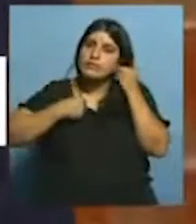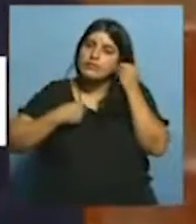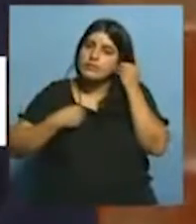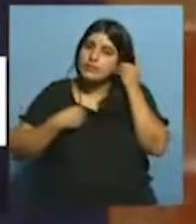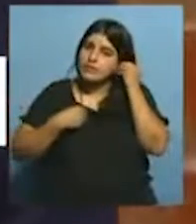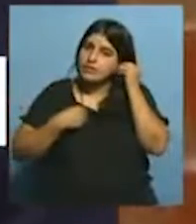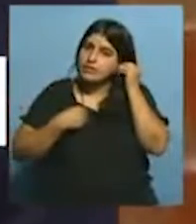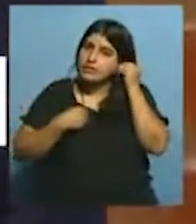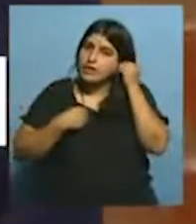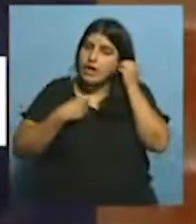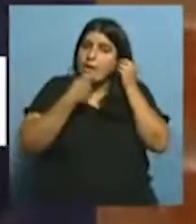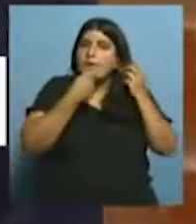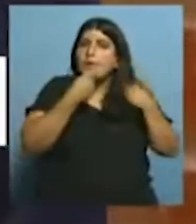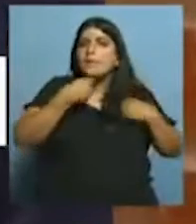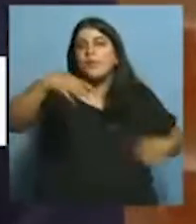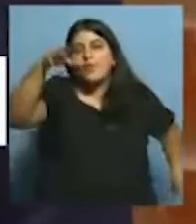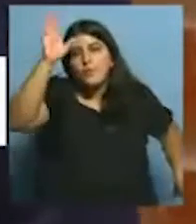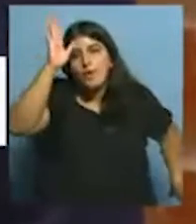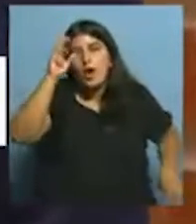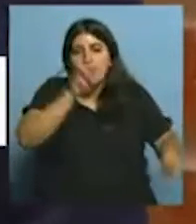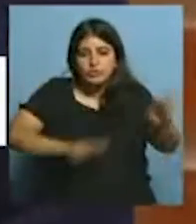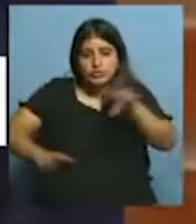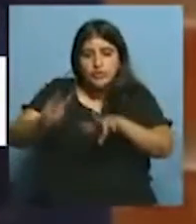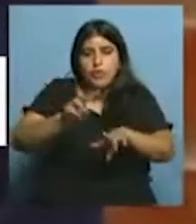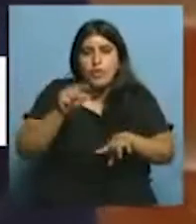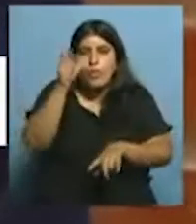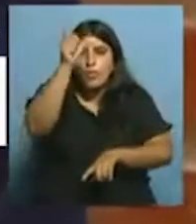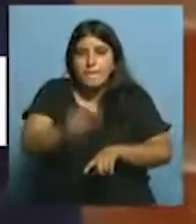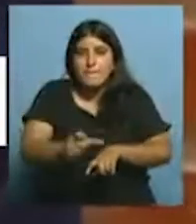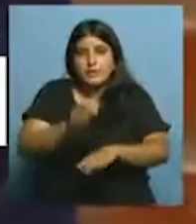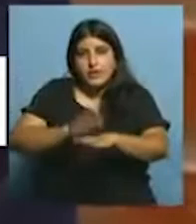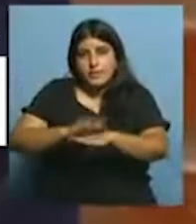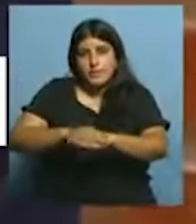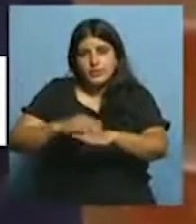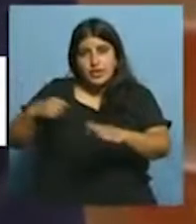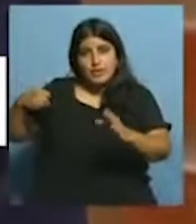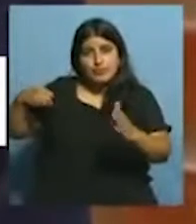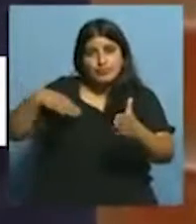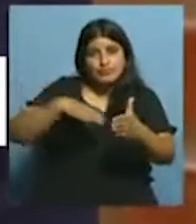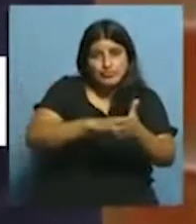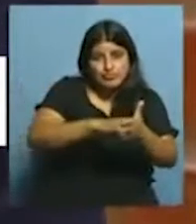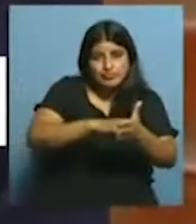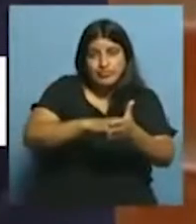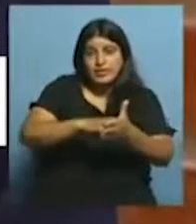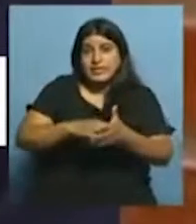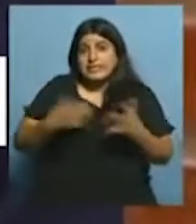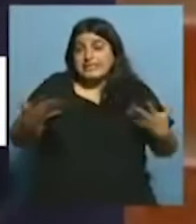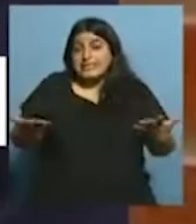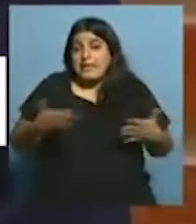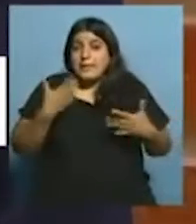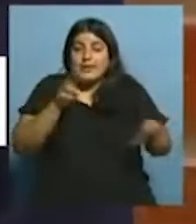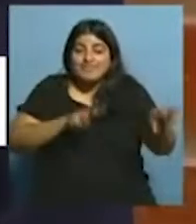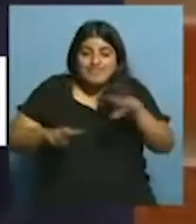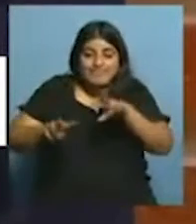quien habría atropellado a una persona. Sí, eso es algo que se establece inmediatamente, ¿no?